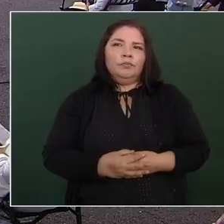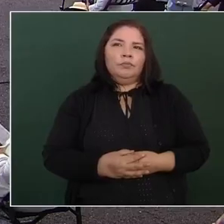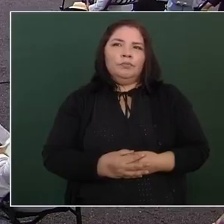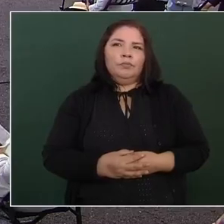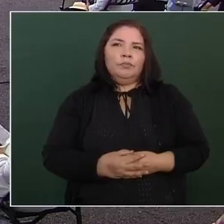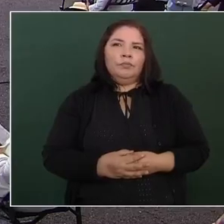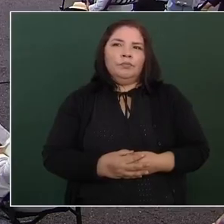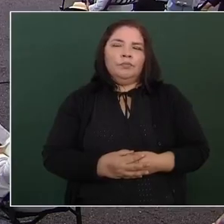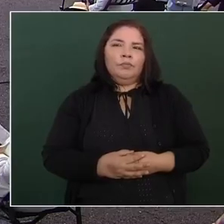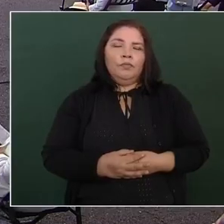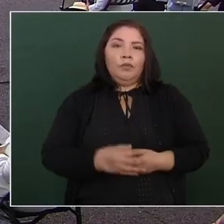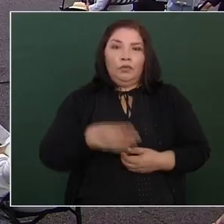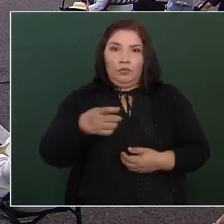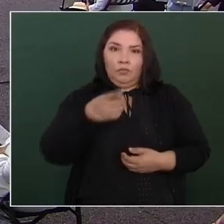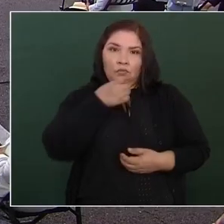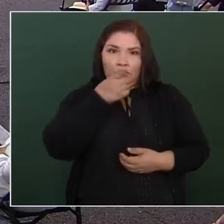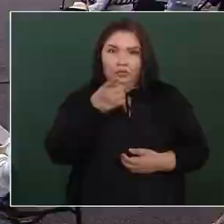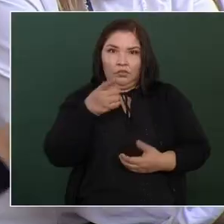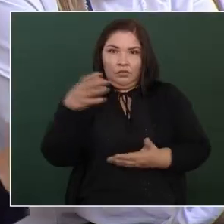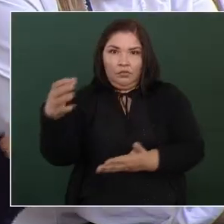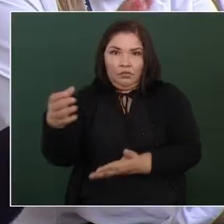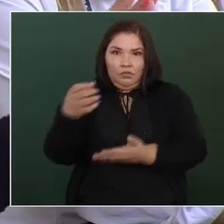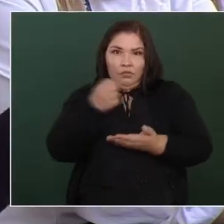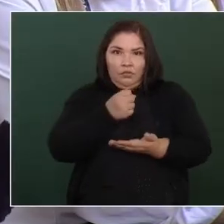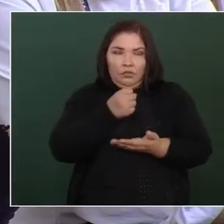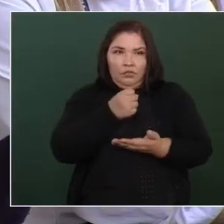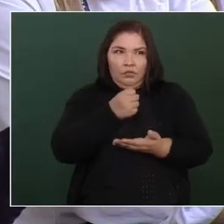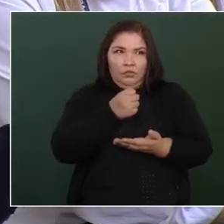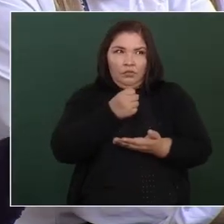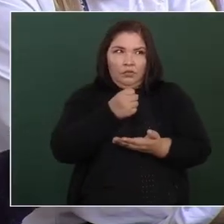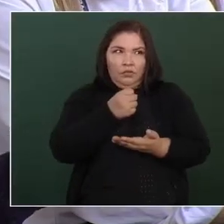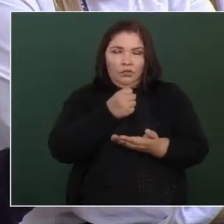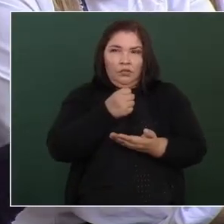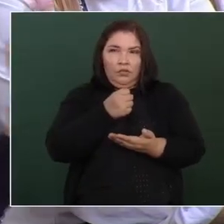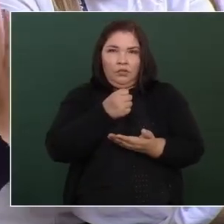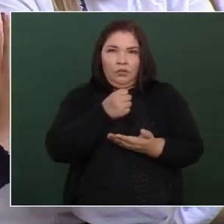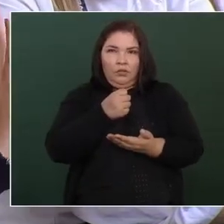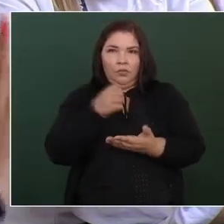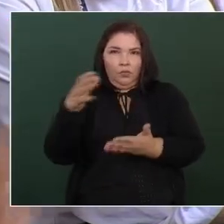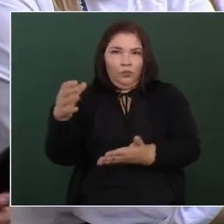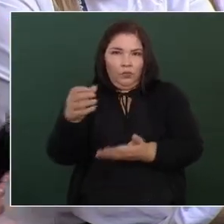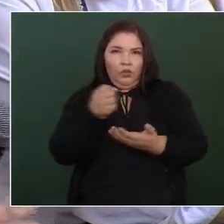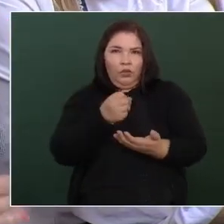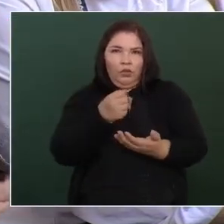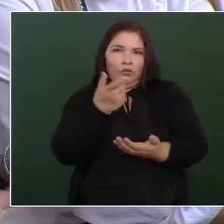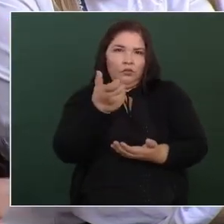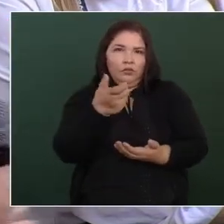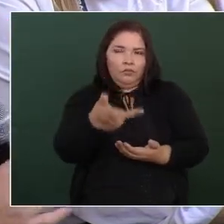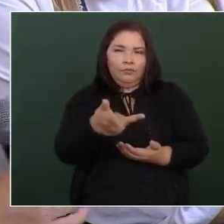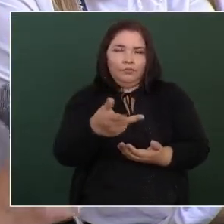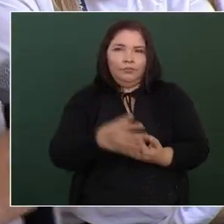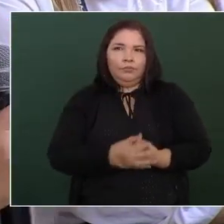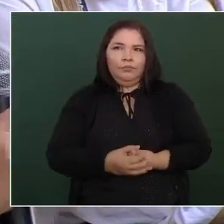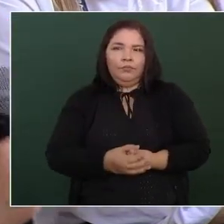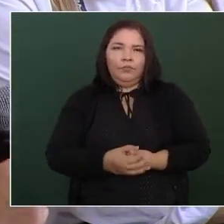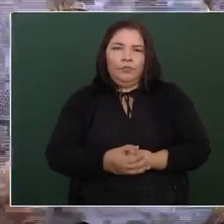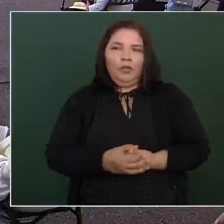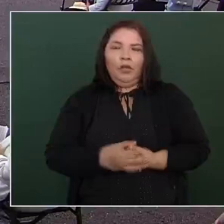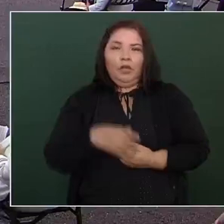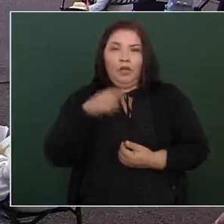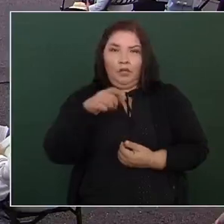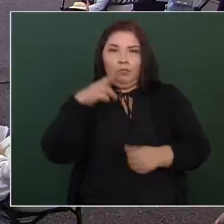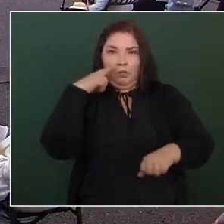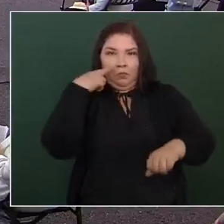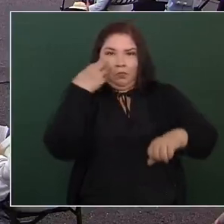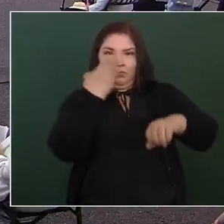¿Tú dices sobre su presupuesto? Bueno, lo preguntaba del presupuesto. Sí, el presupuesto es eso. Gracias. Corresponde